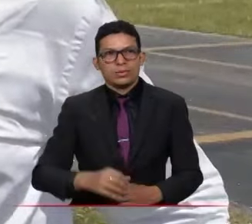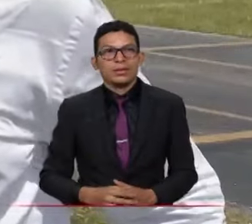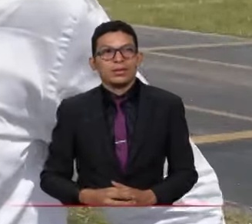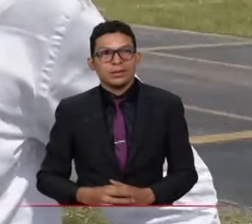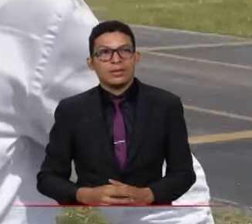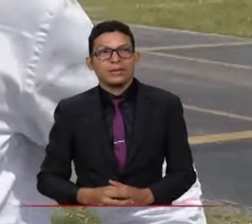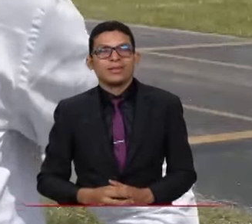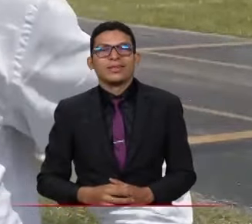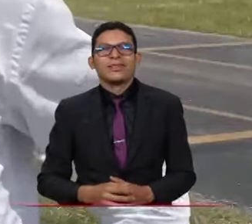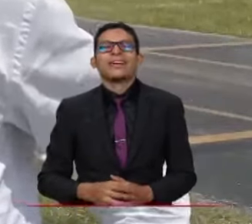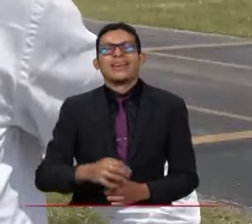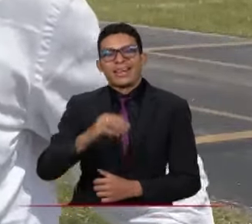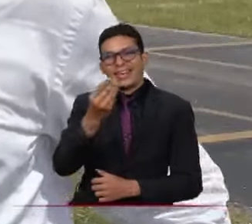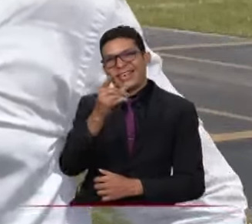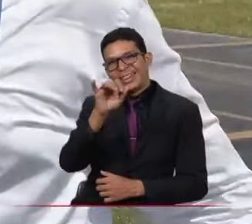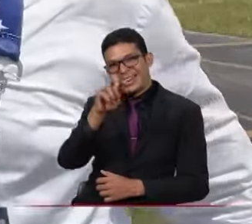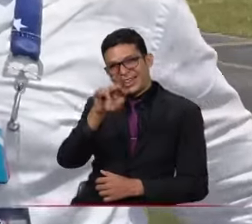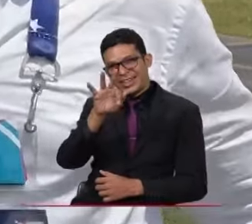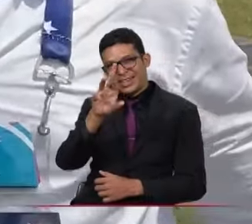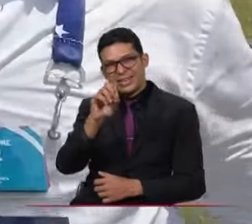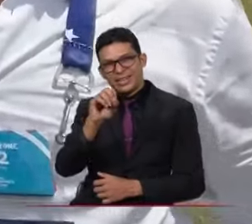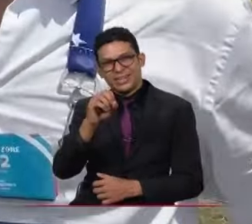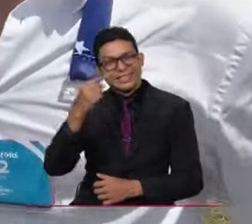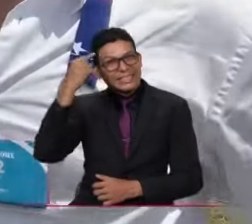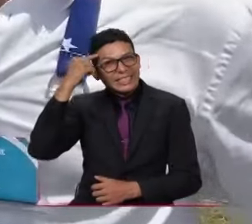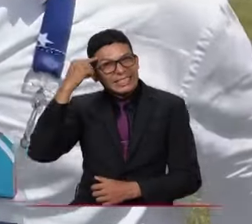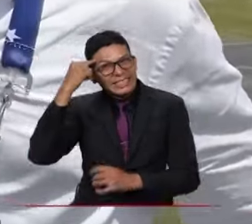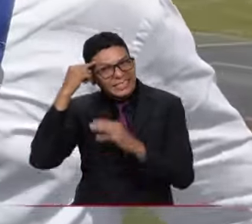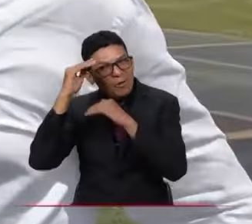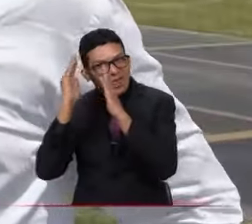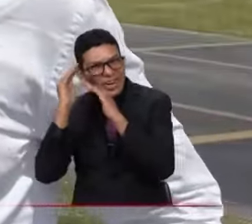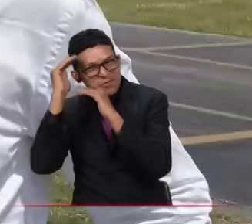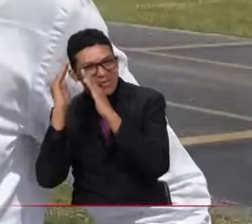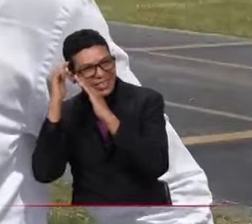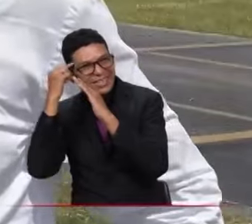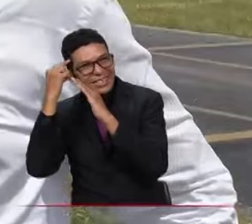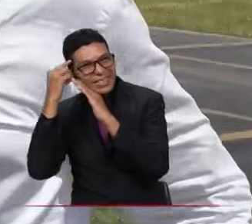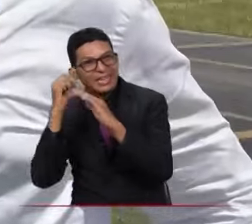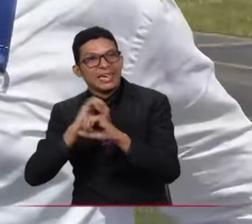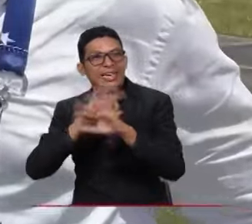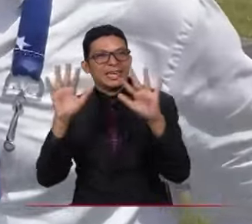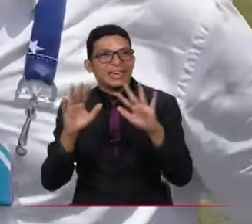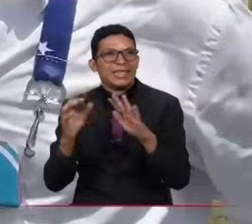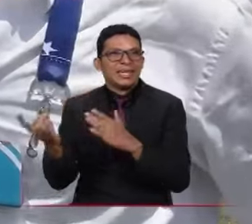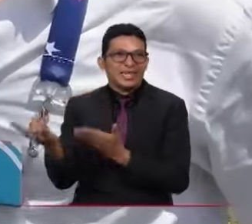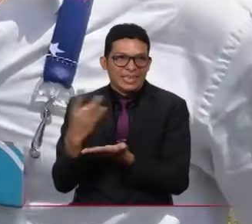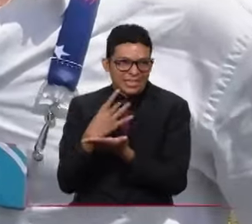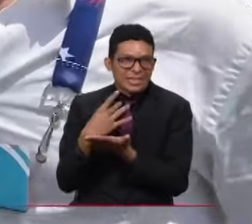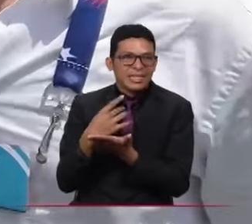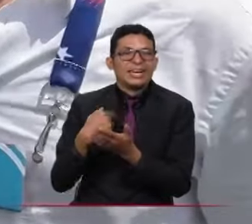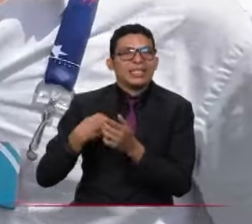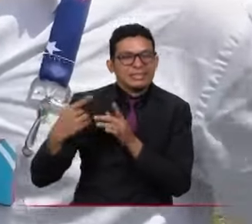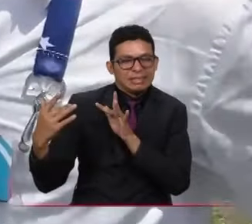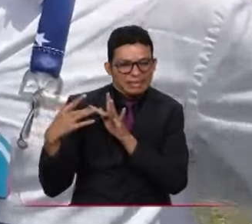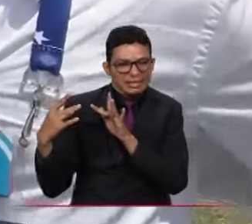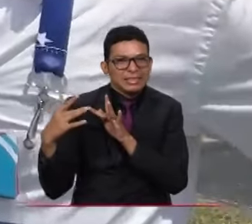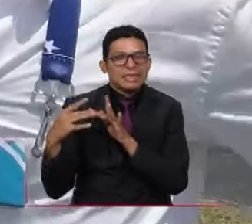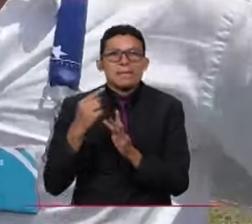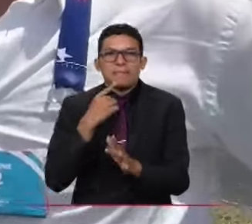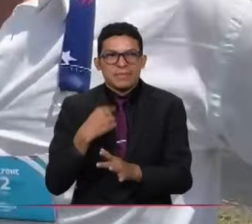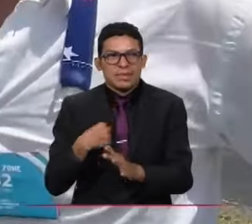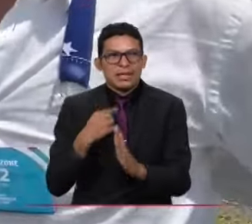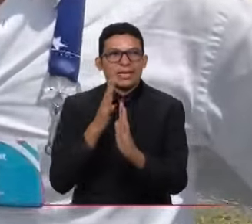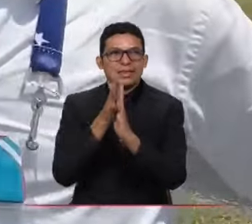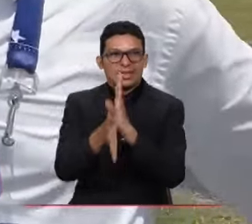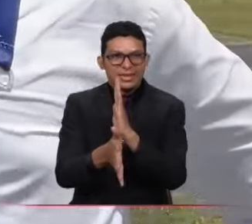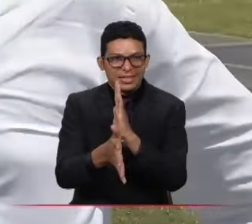Y Juan Fernando Quintero. Tengo a Cuadrado aquí porque esta mañana me escribí con Cuadrado, me dijo que le